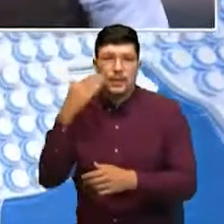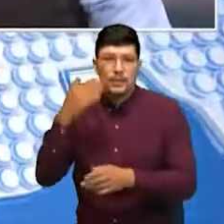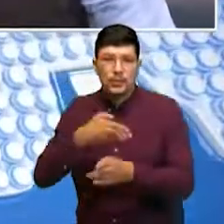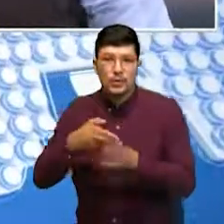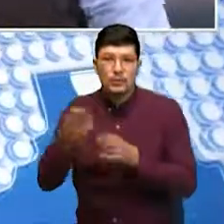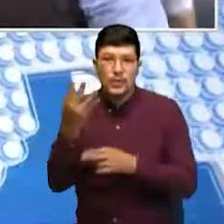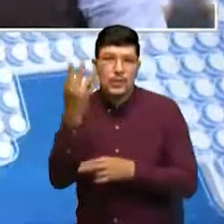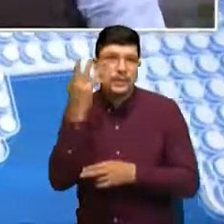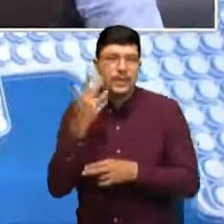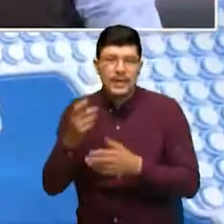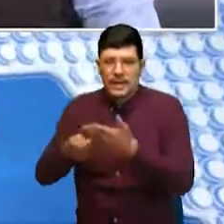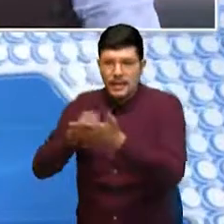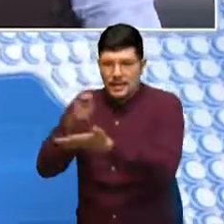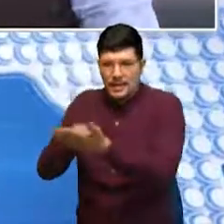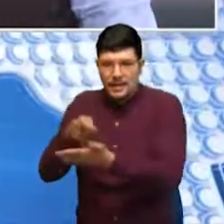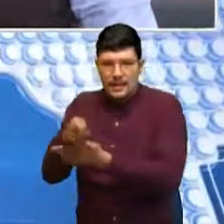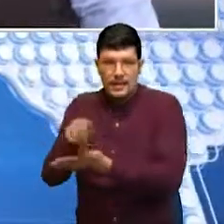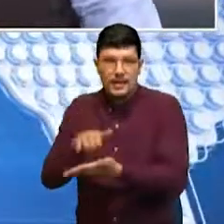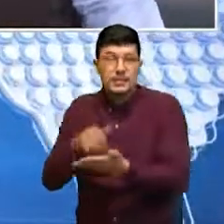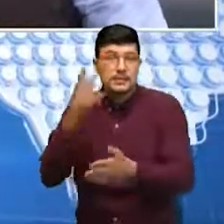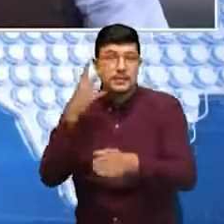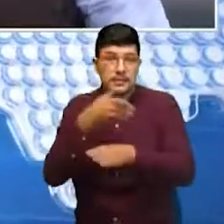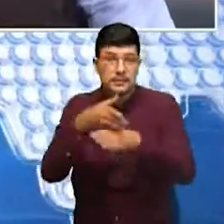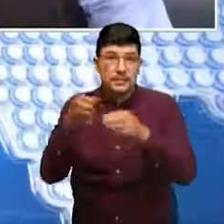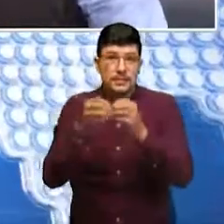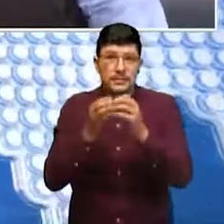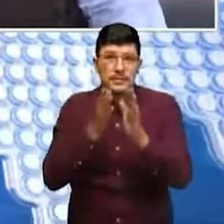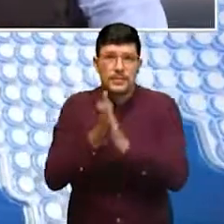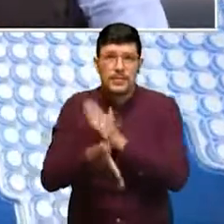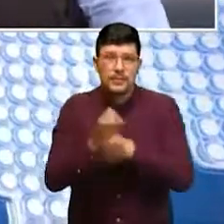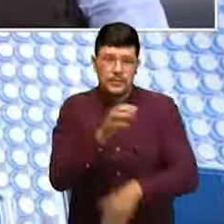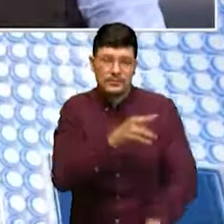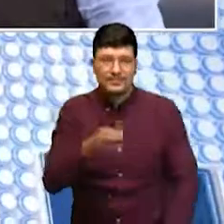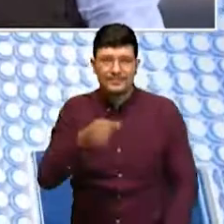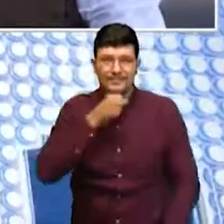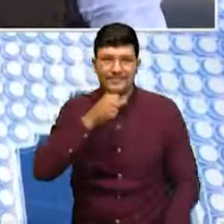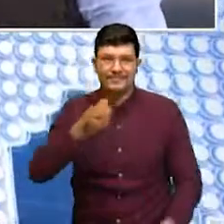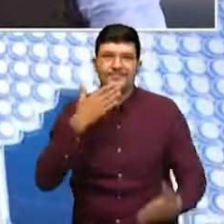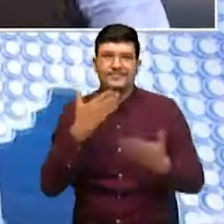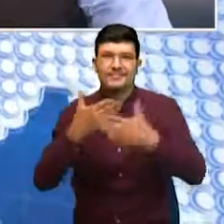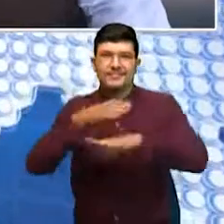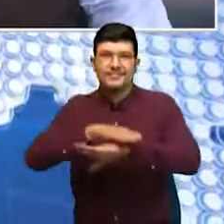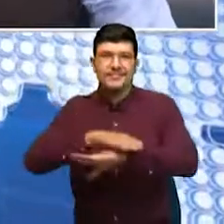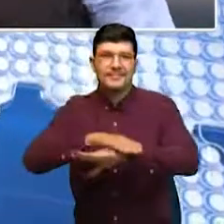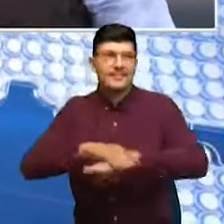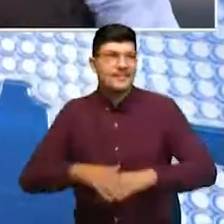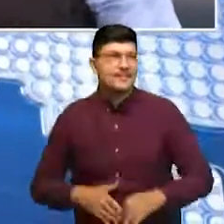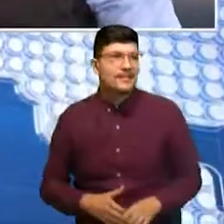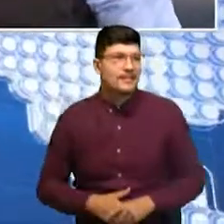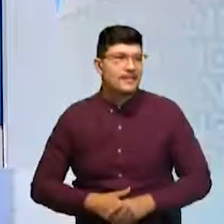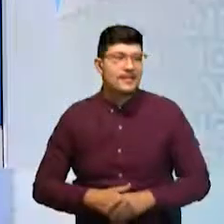esta es toda la información por el momento con la cámara de leonardo lemus les informo pilar velázquez para oriente nosotros que las gracias